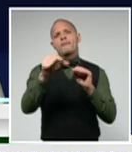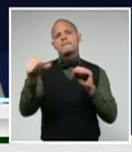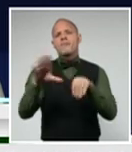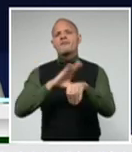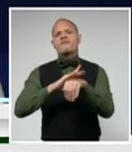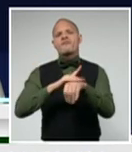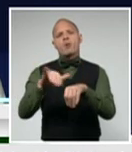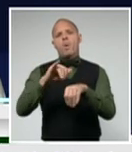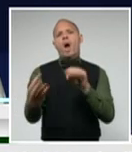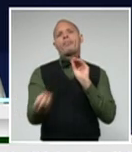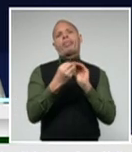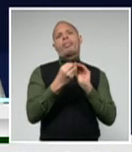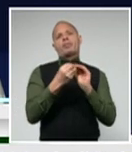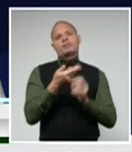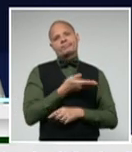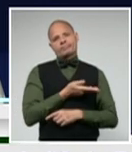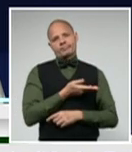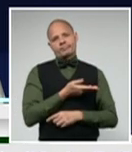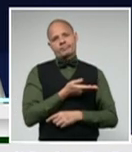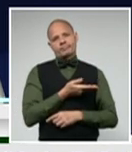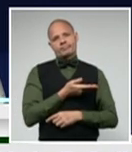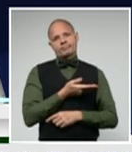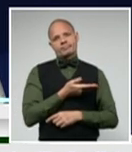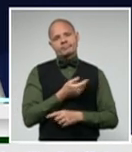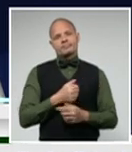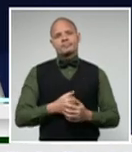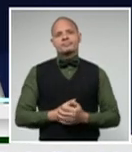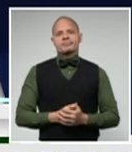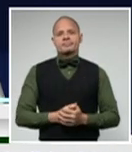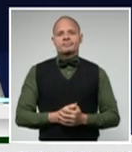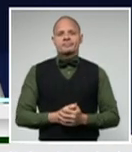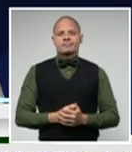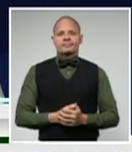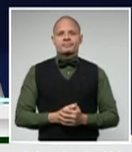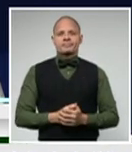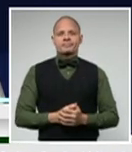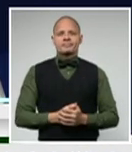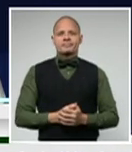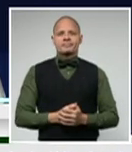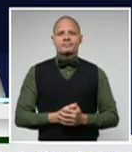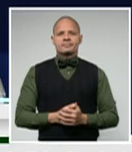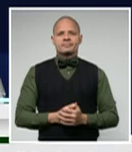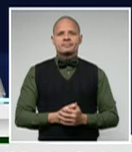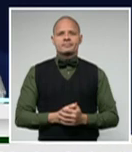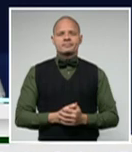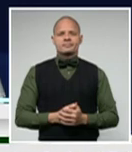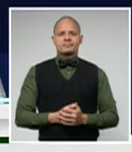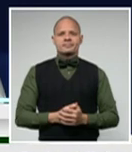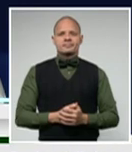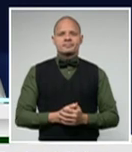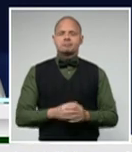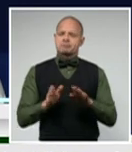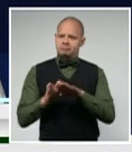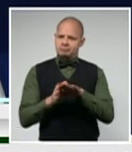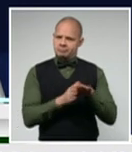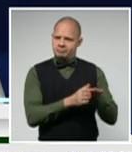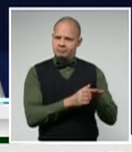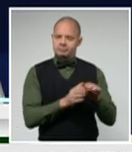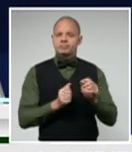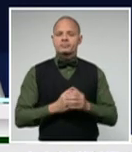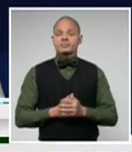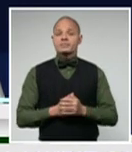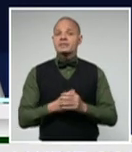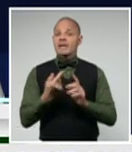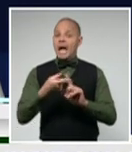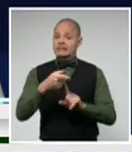epidemiológico importante, el haber sido contacto de un caso confirmado. Ayer se pudo precisar la